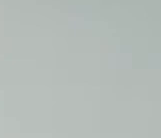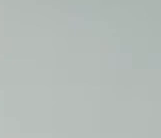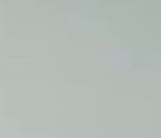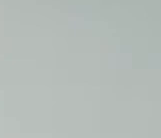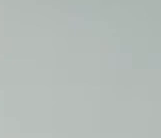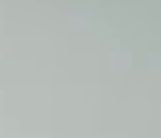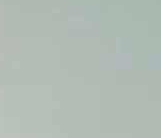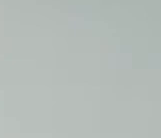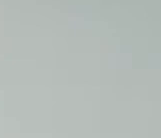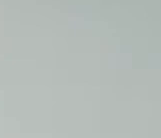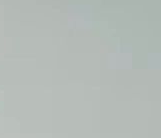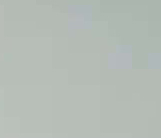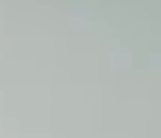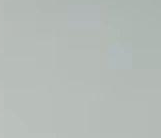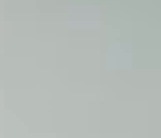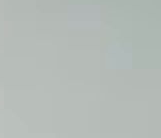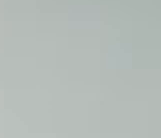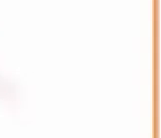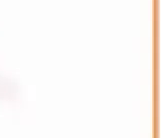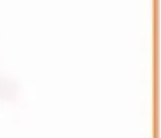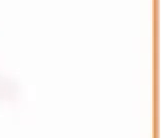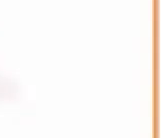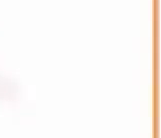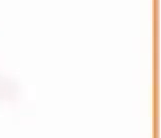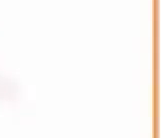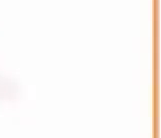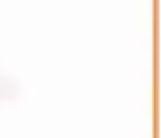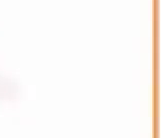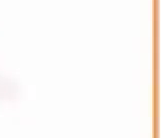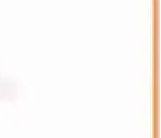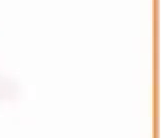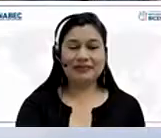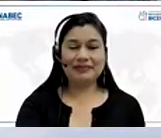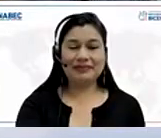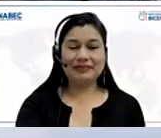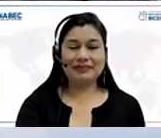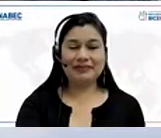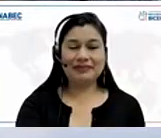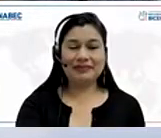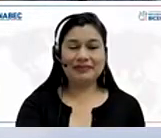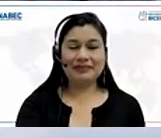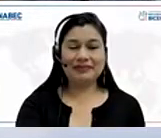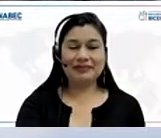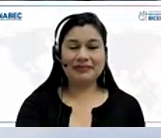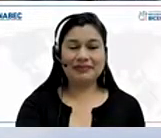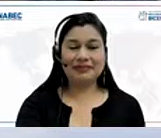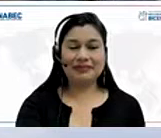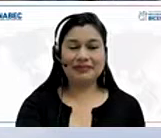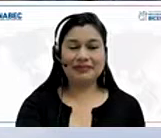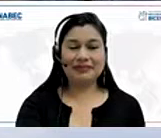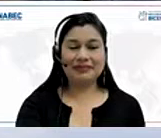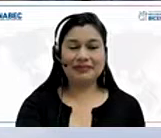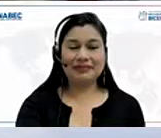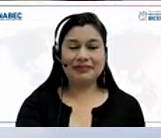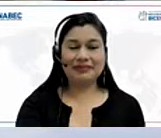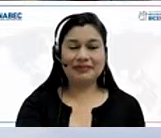me dan unos minutos para prepararla. Unos segunditos para prepararla. Claro que sí. Listo. Bien,